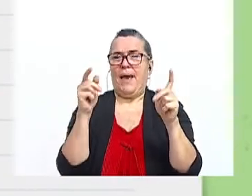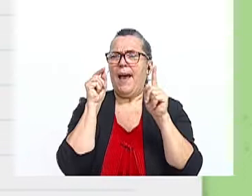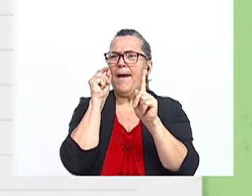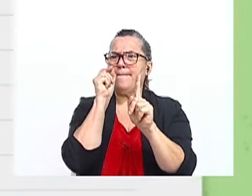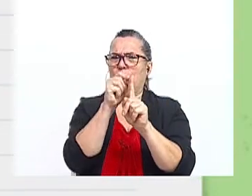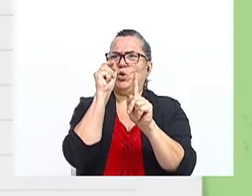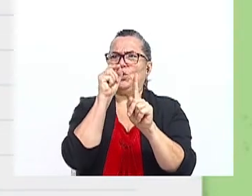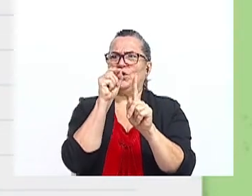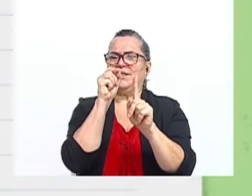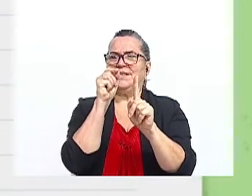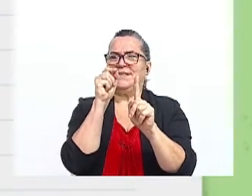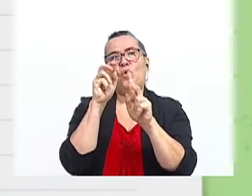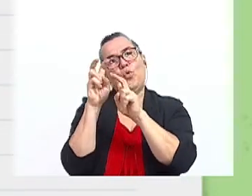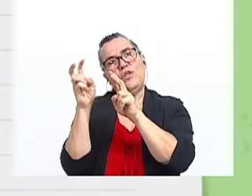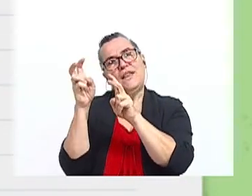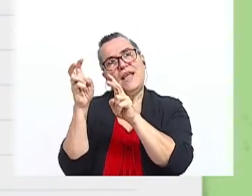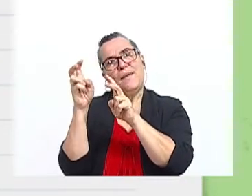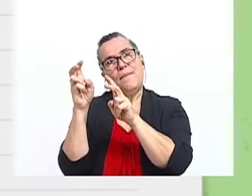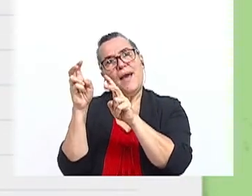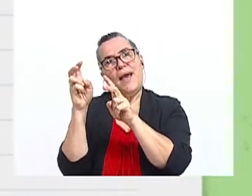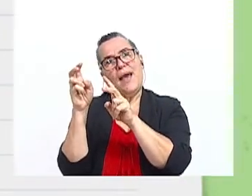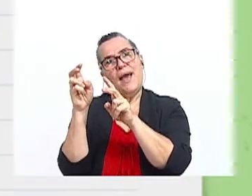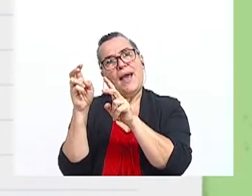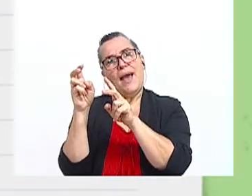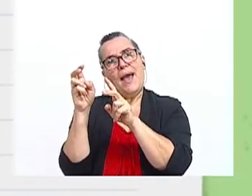específico sobre un tema particular.